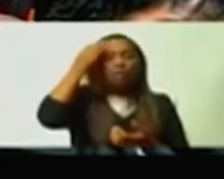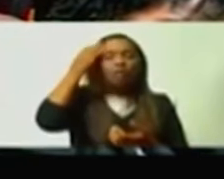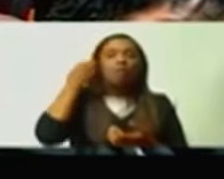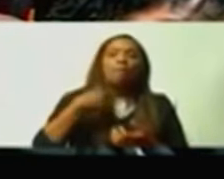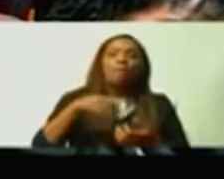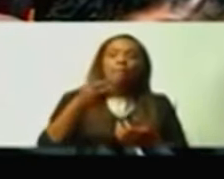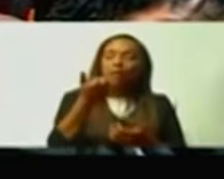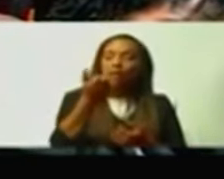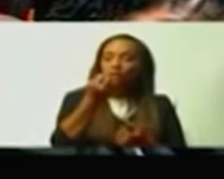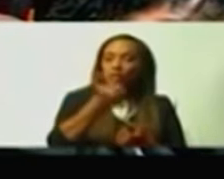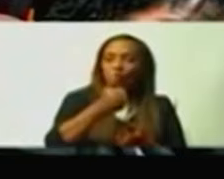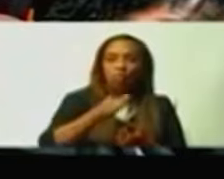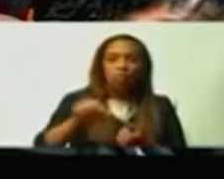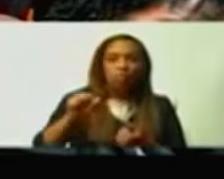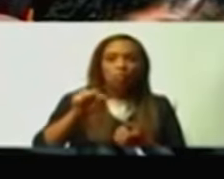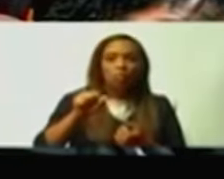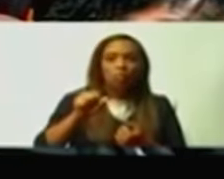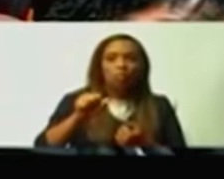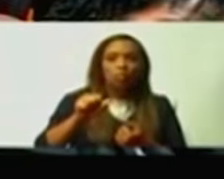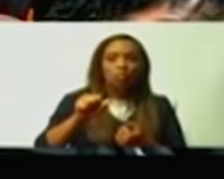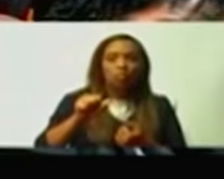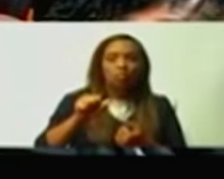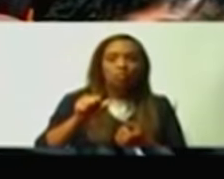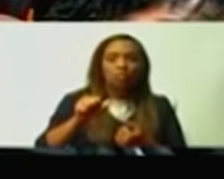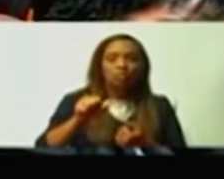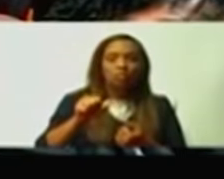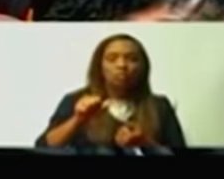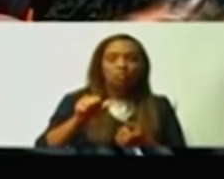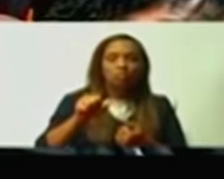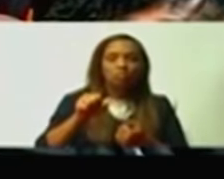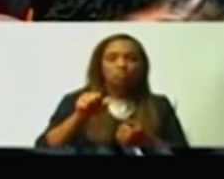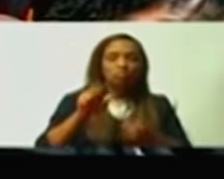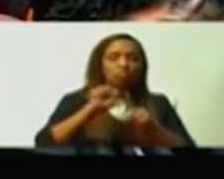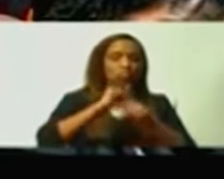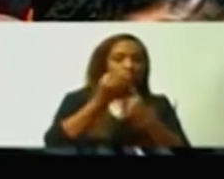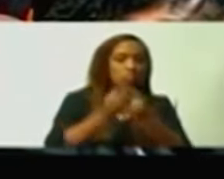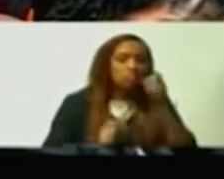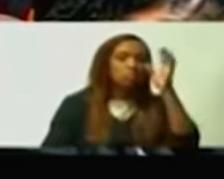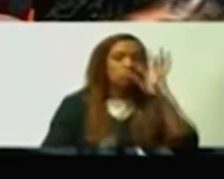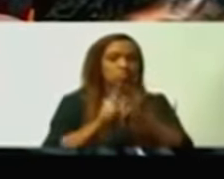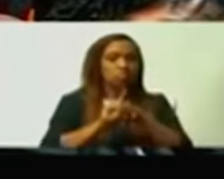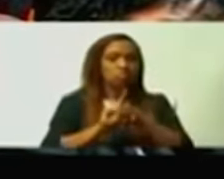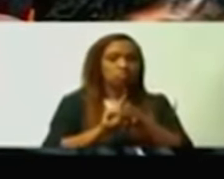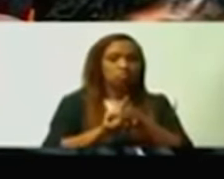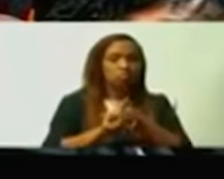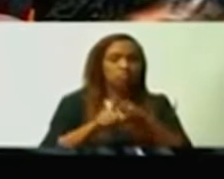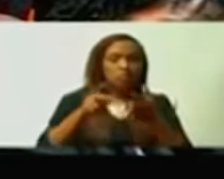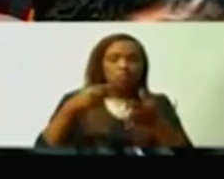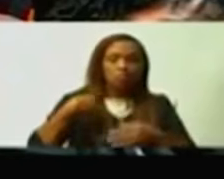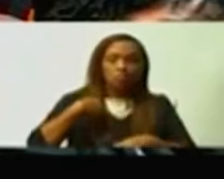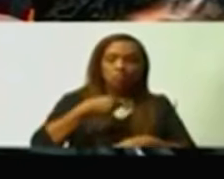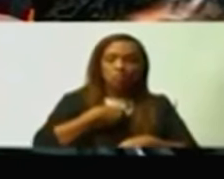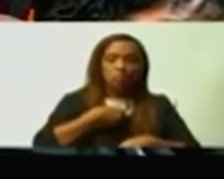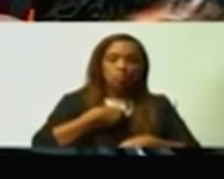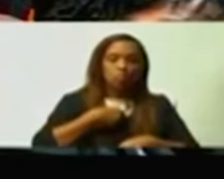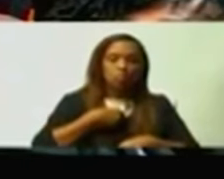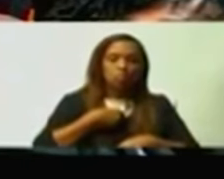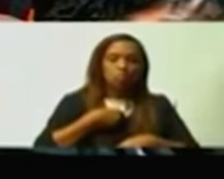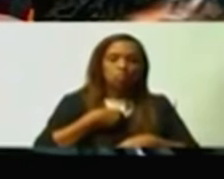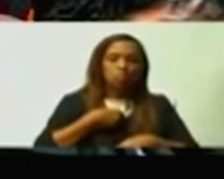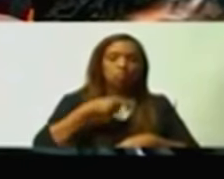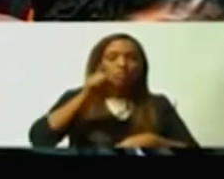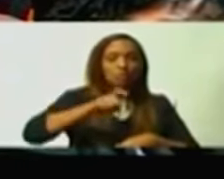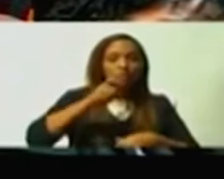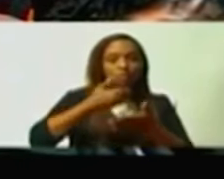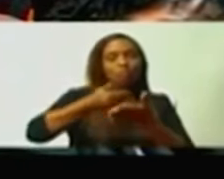situaciones que nuestro rol es prever, que no se utilice de mal manera para situaciones que no corresponden, que quizás no beneficien el